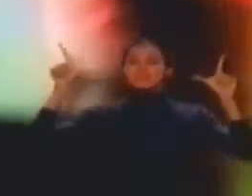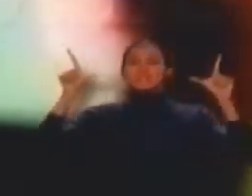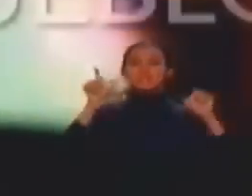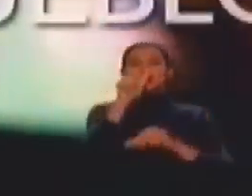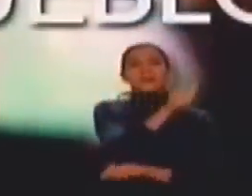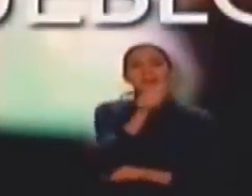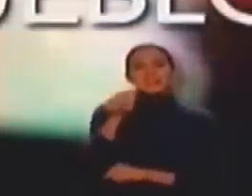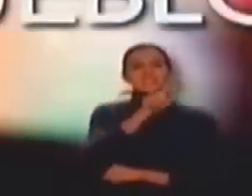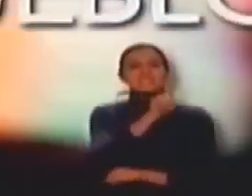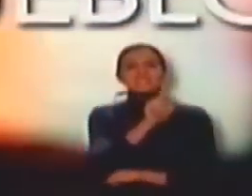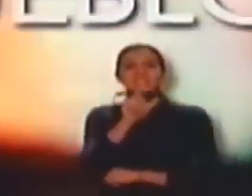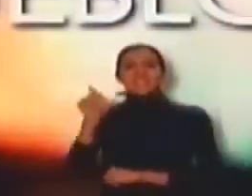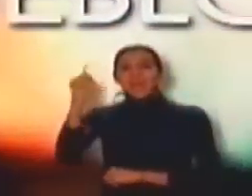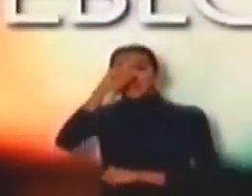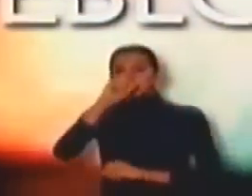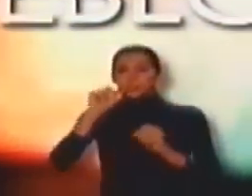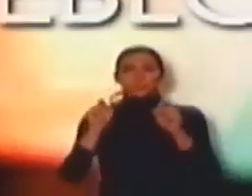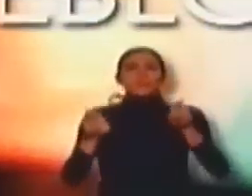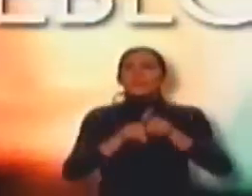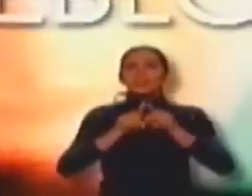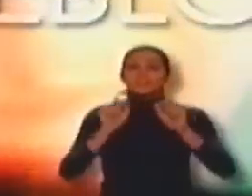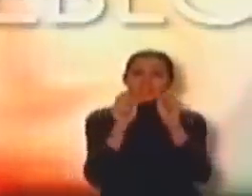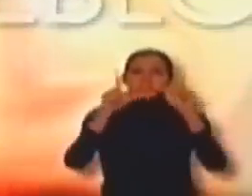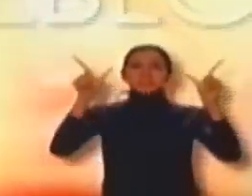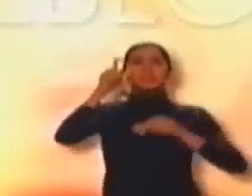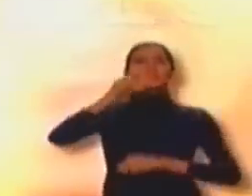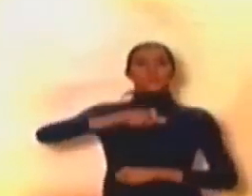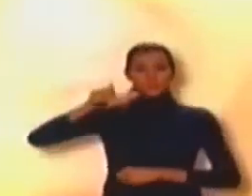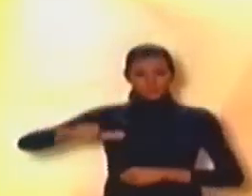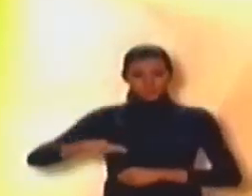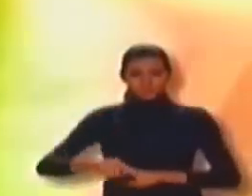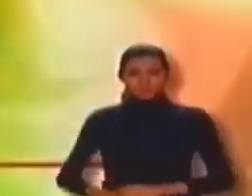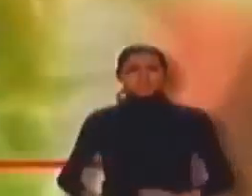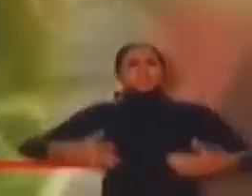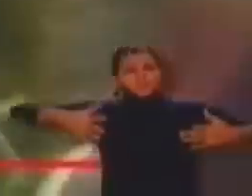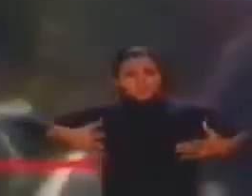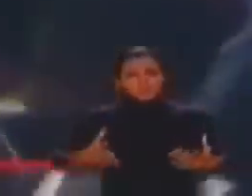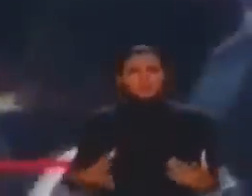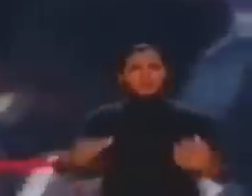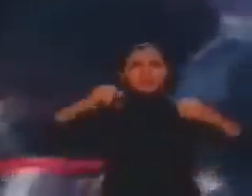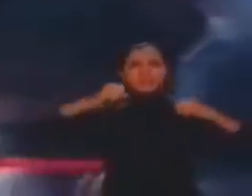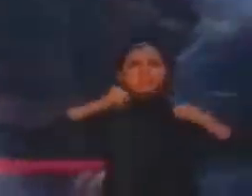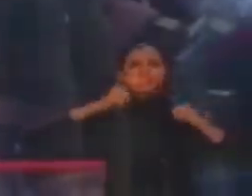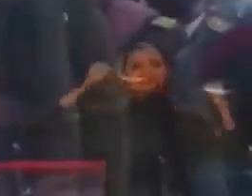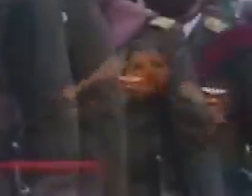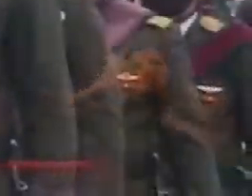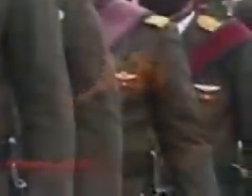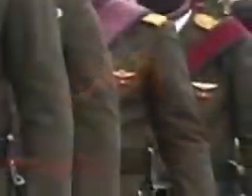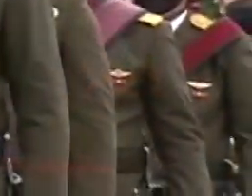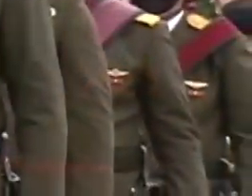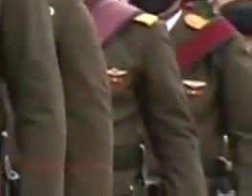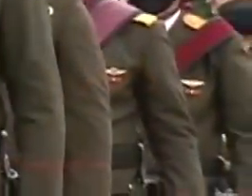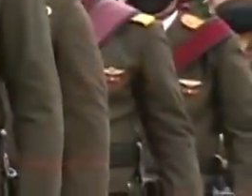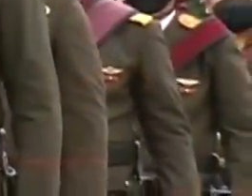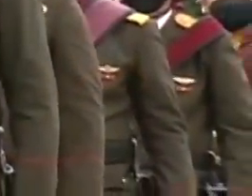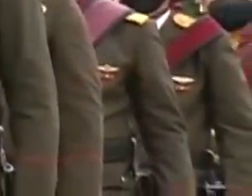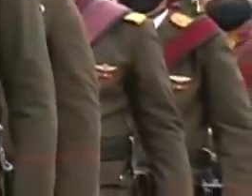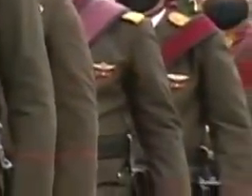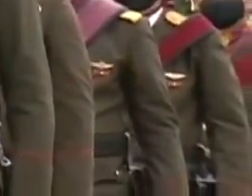corazón, sí soy yo, pero despierto cada 100 años, cuando despierto.